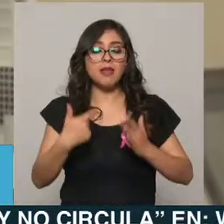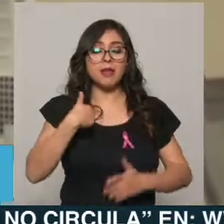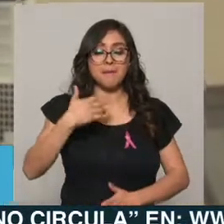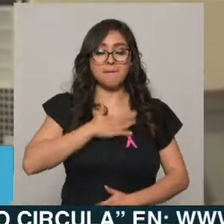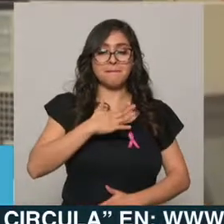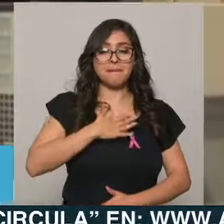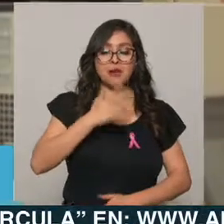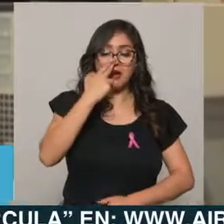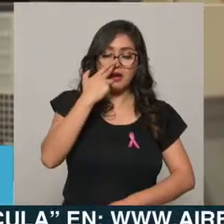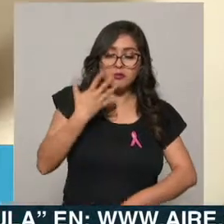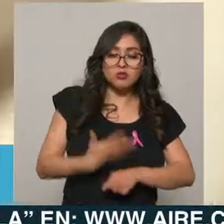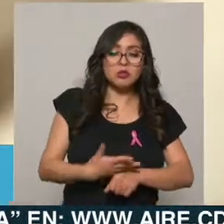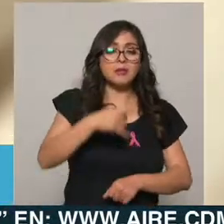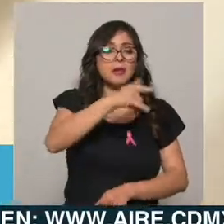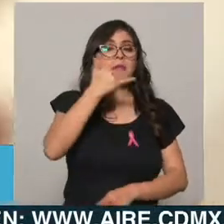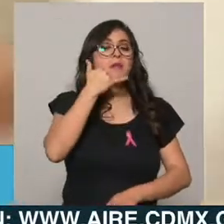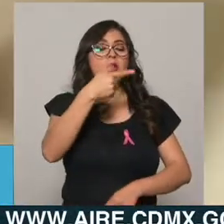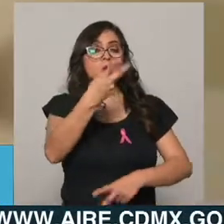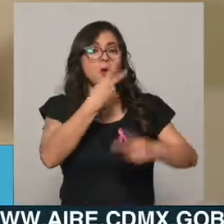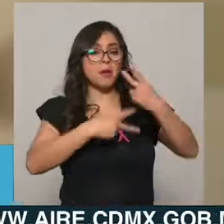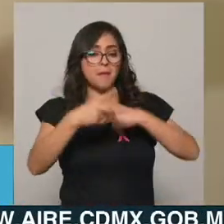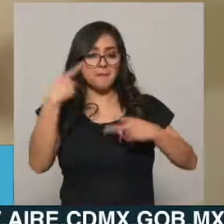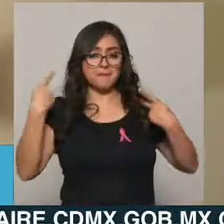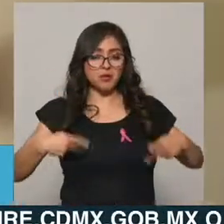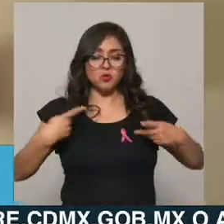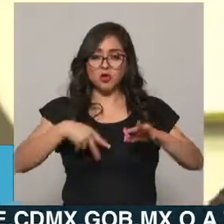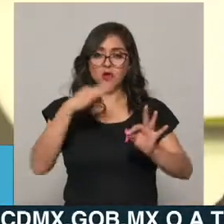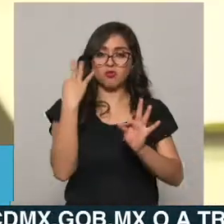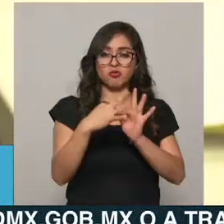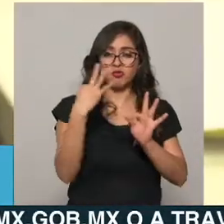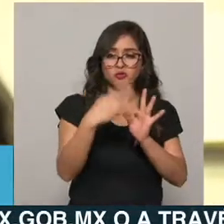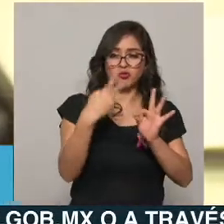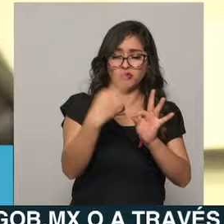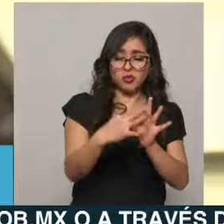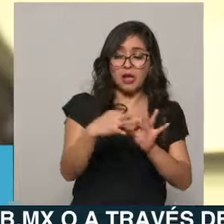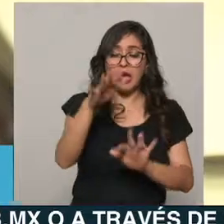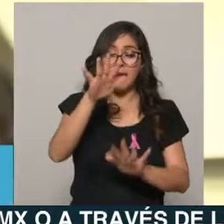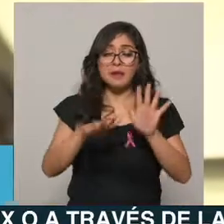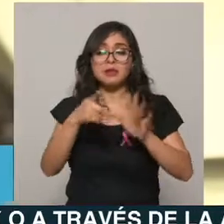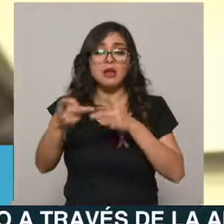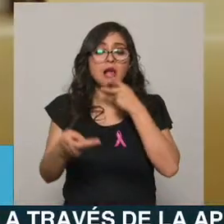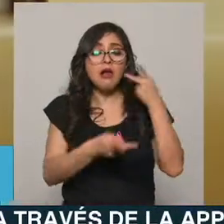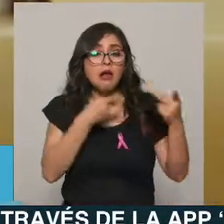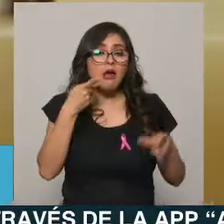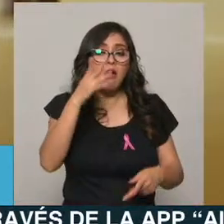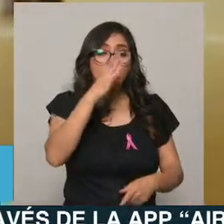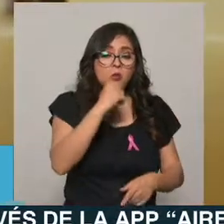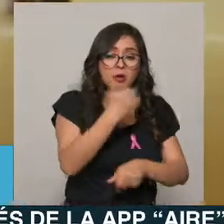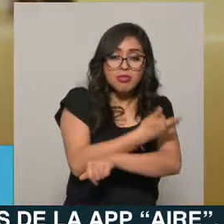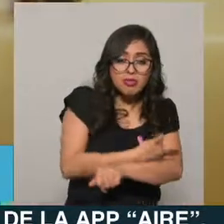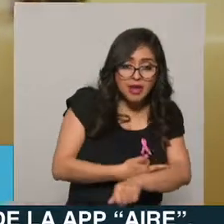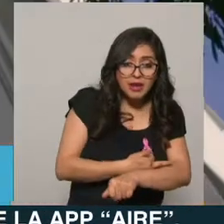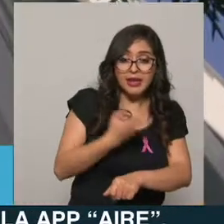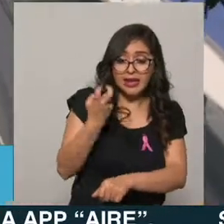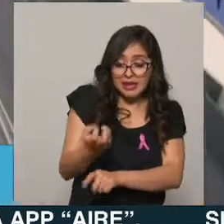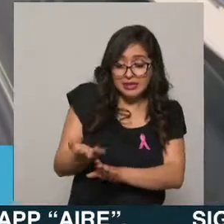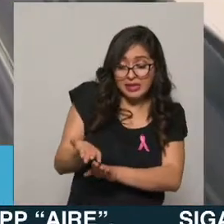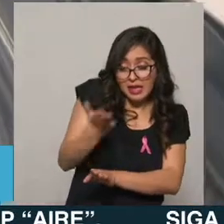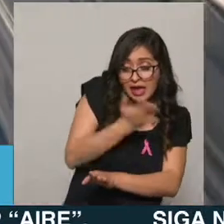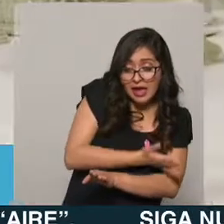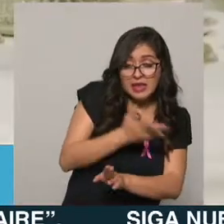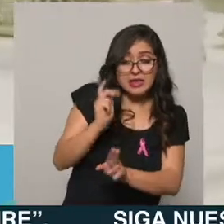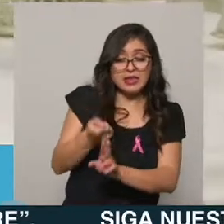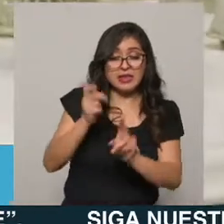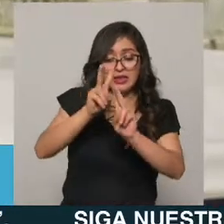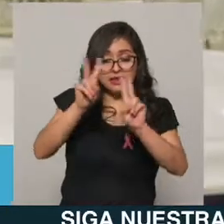por ejemplo, con las llegadas temprano de la gente. Y aceptamos un montón de excusas. En el libro hablo un poquito más de eso. Antes de meternos en un tema